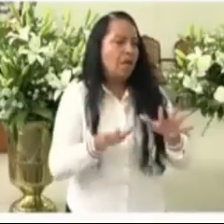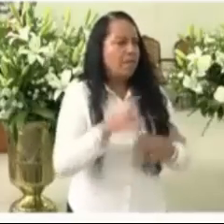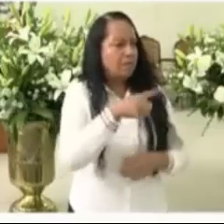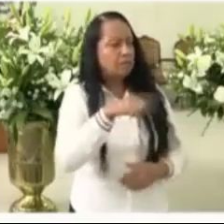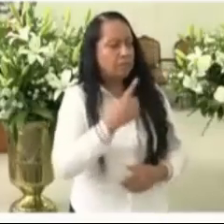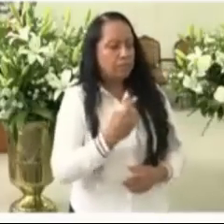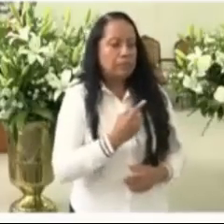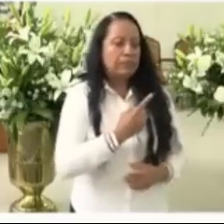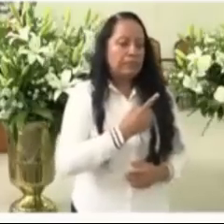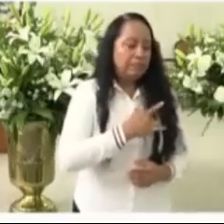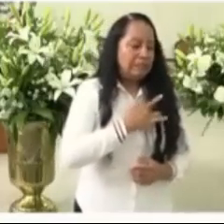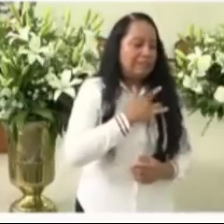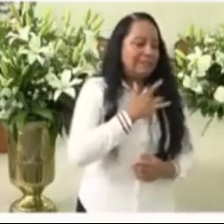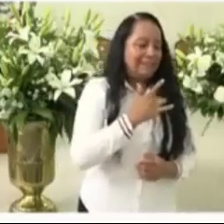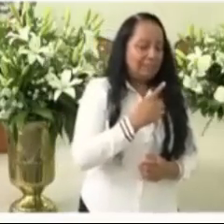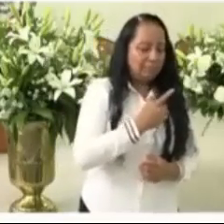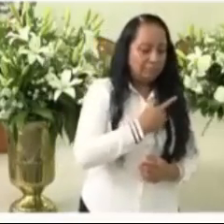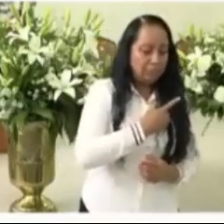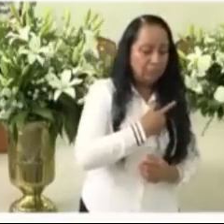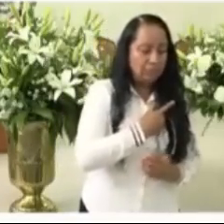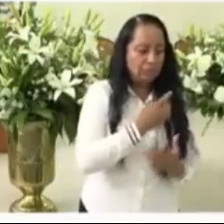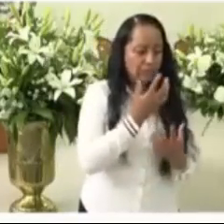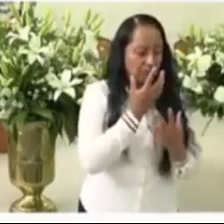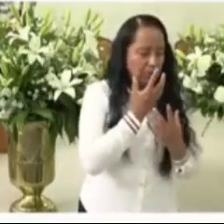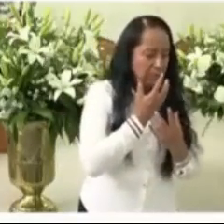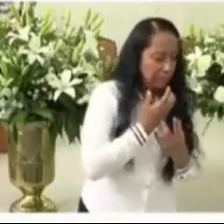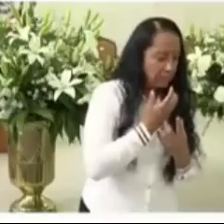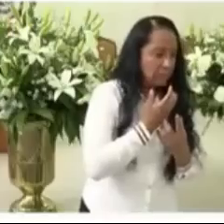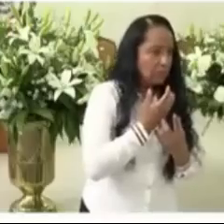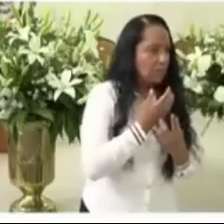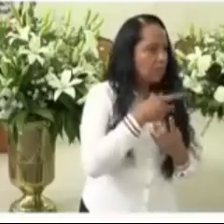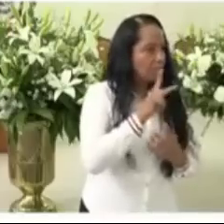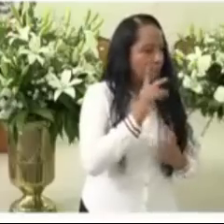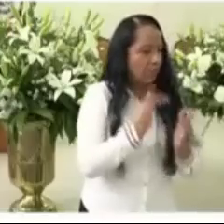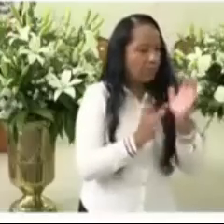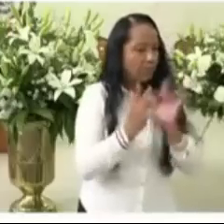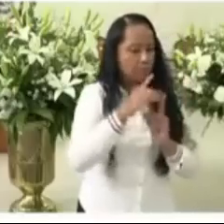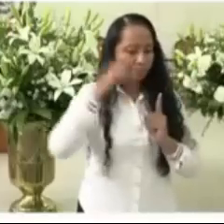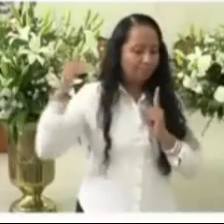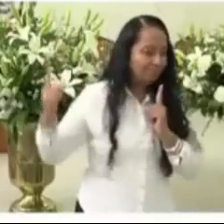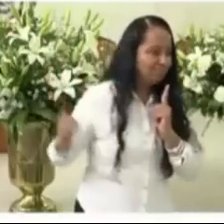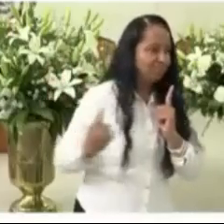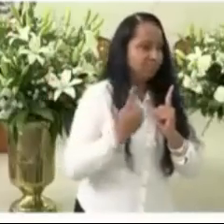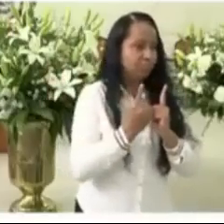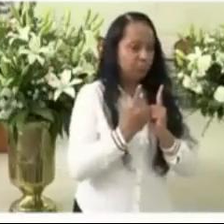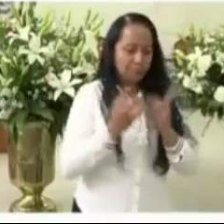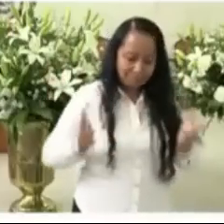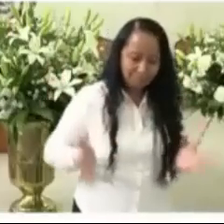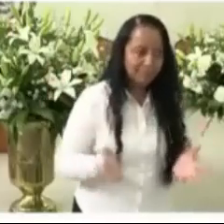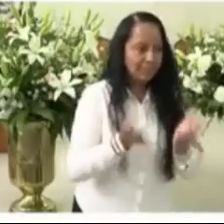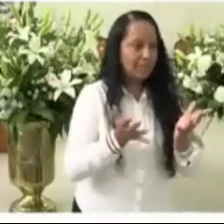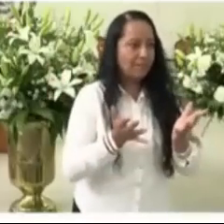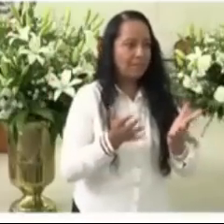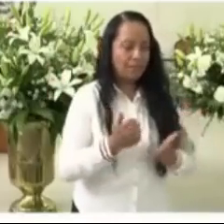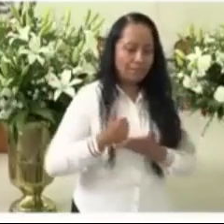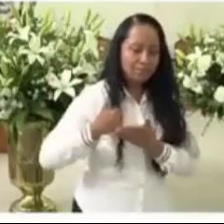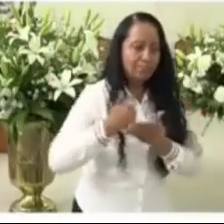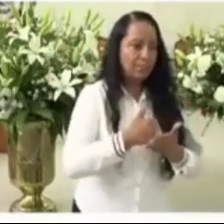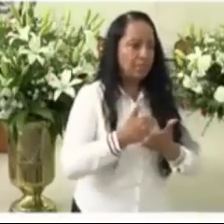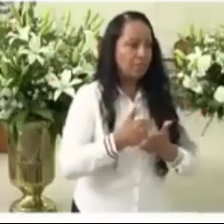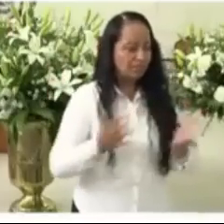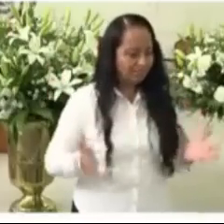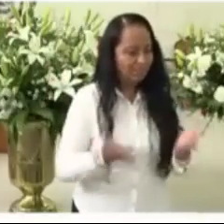oscura, Cristo viene y me asegura y me muestra que soy más